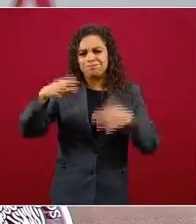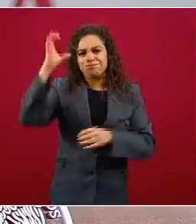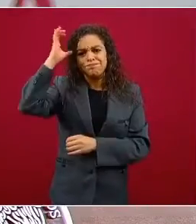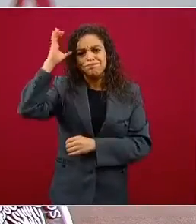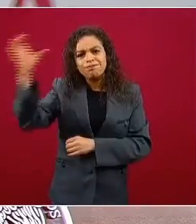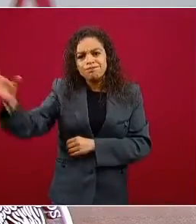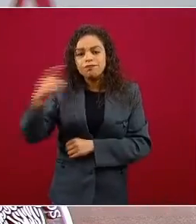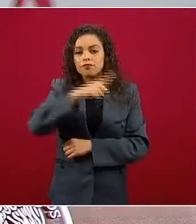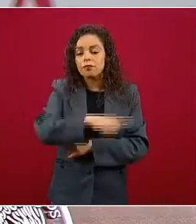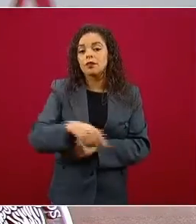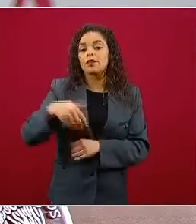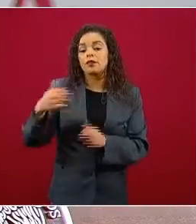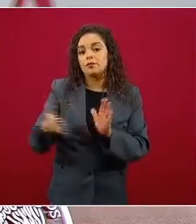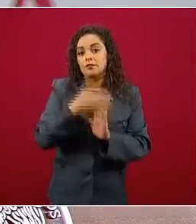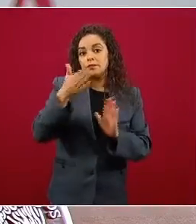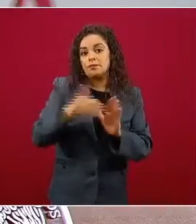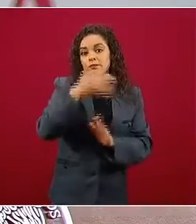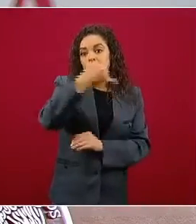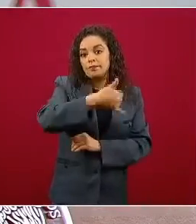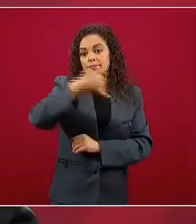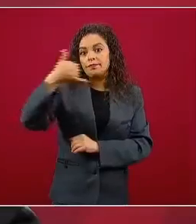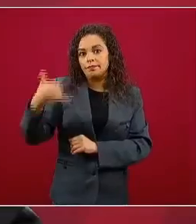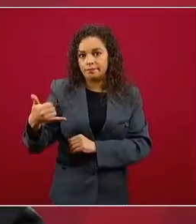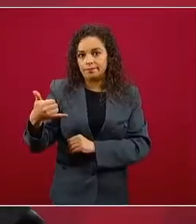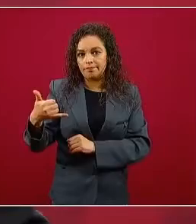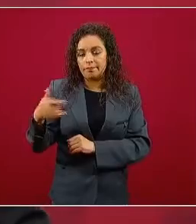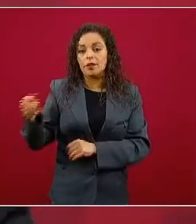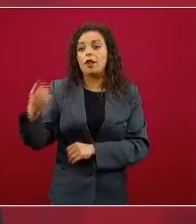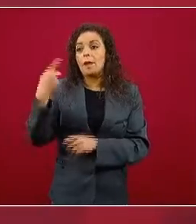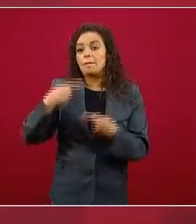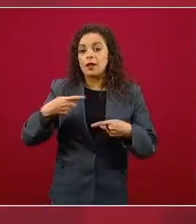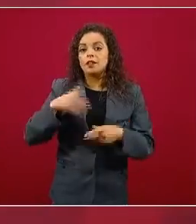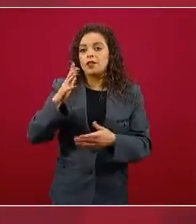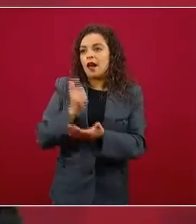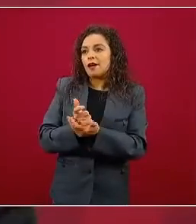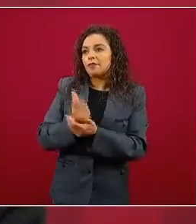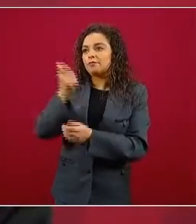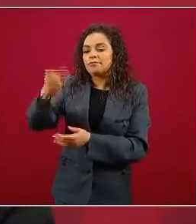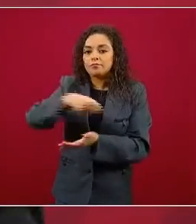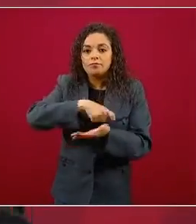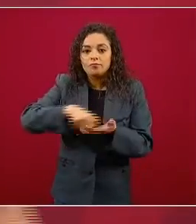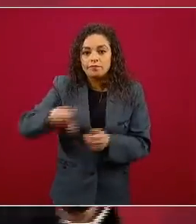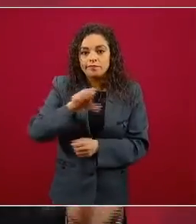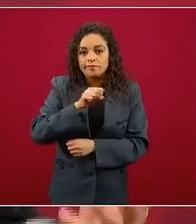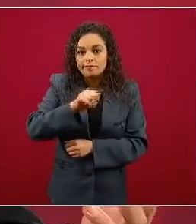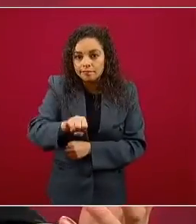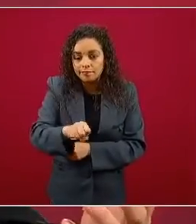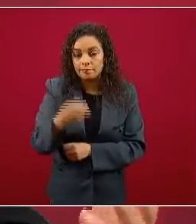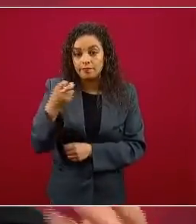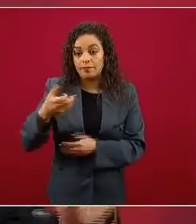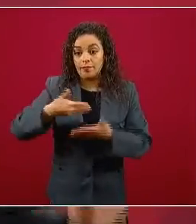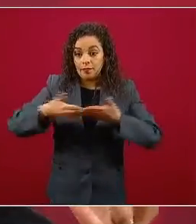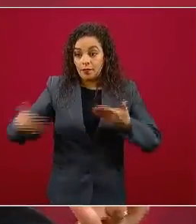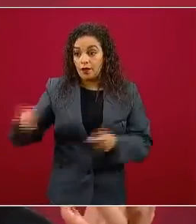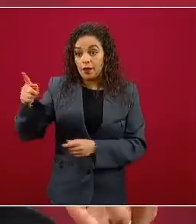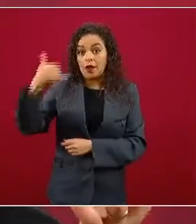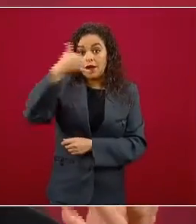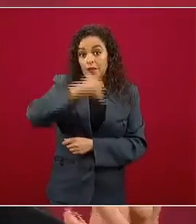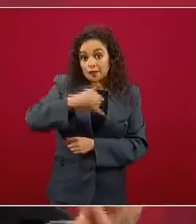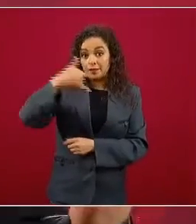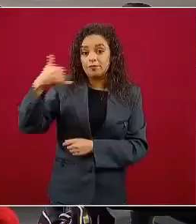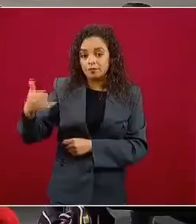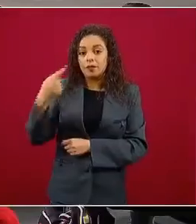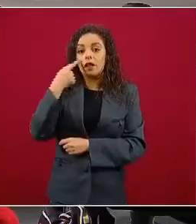su patrimonio en una vivienda que está en una zona de riesgo. Bueno, para esas Infonavit está tratando de resolver que esas